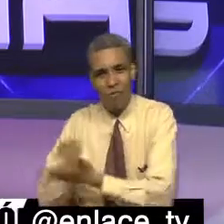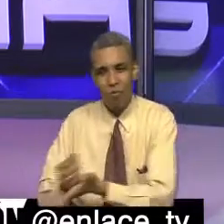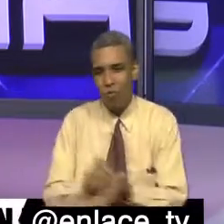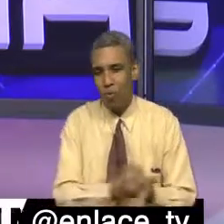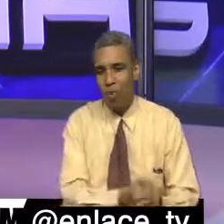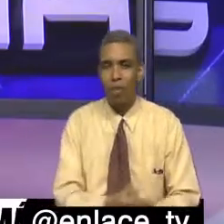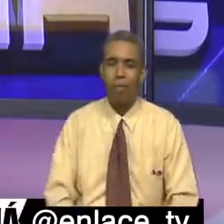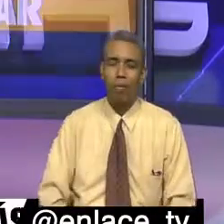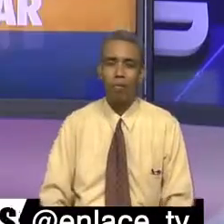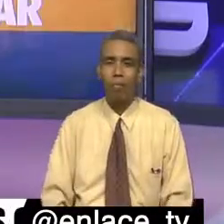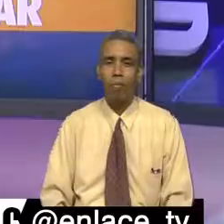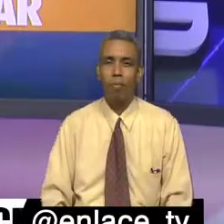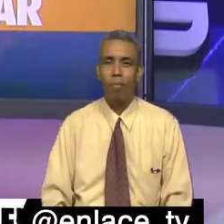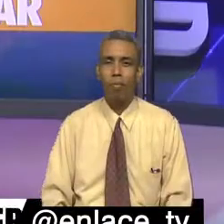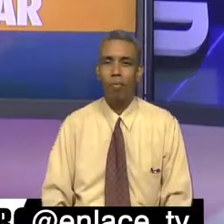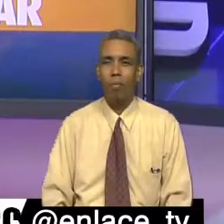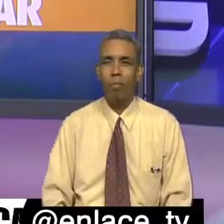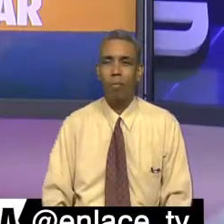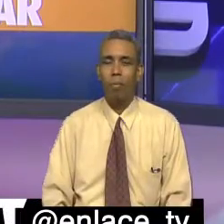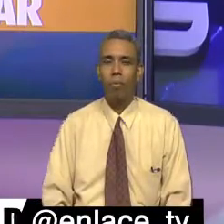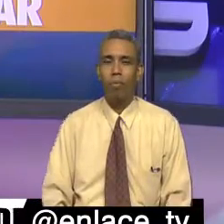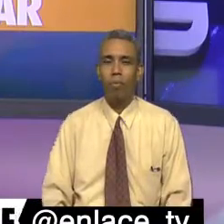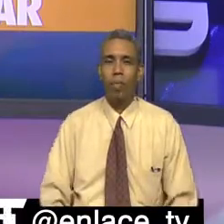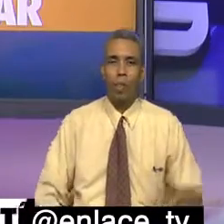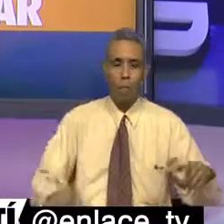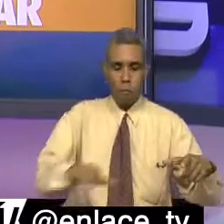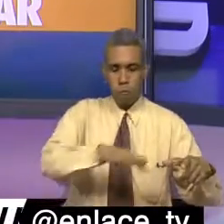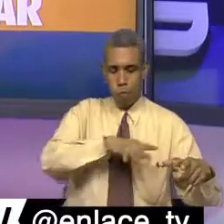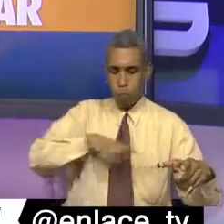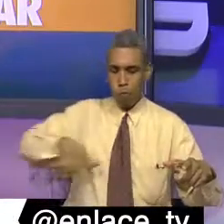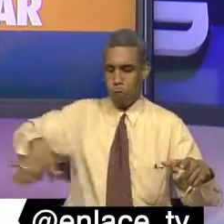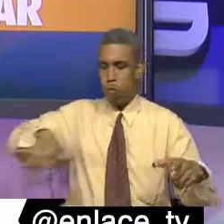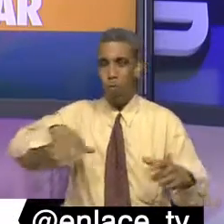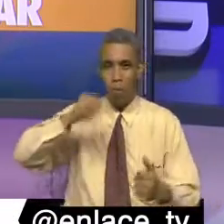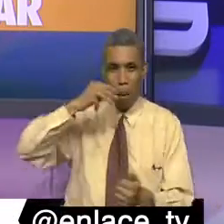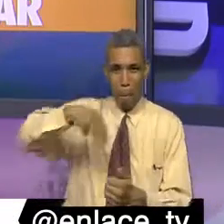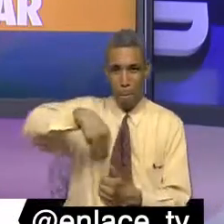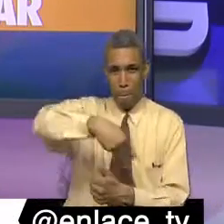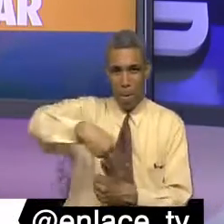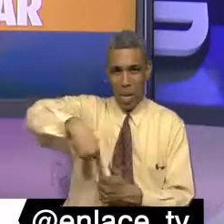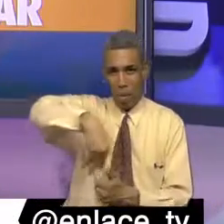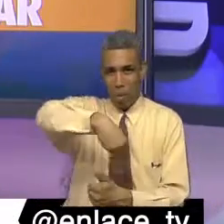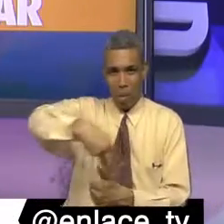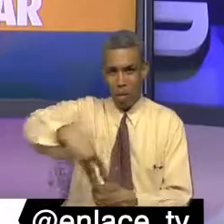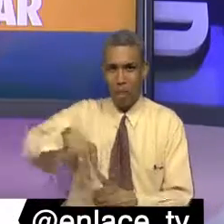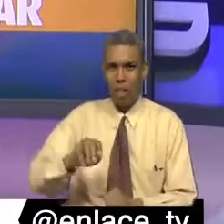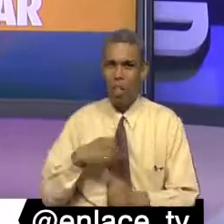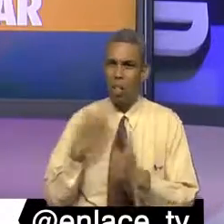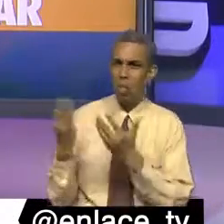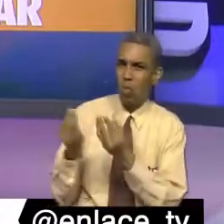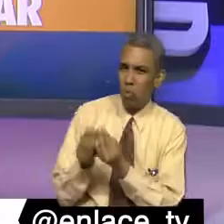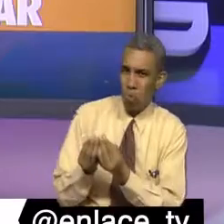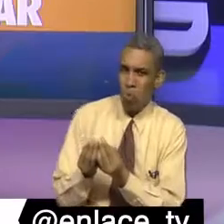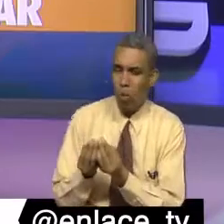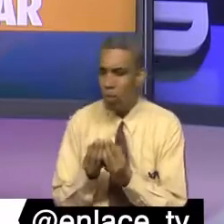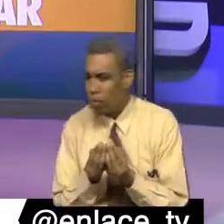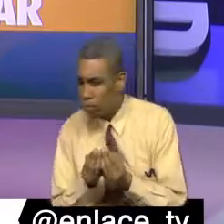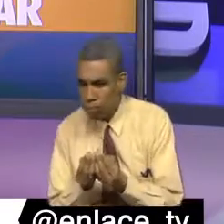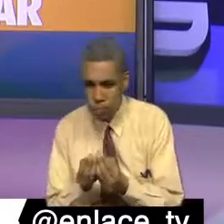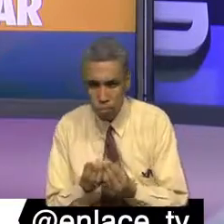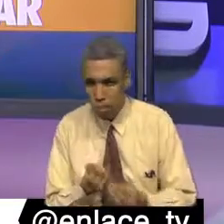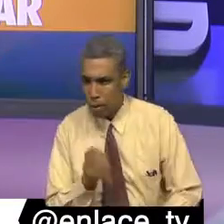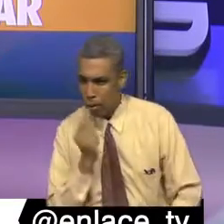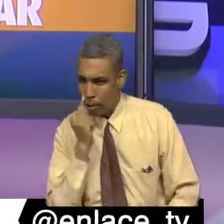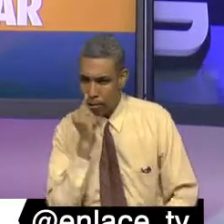Las autoridades ambientales recorrieron la Ciénaga Miramar. En una visita ocular verificaron las condiciones en las que se encuentran algunos